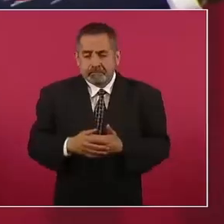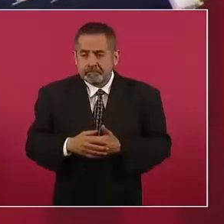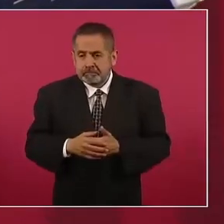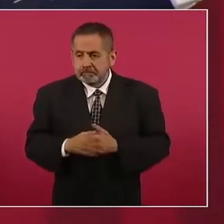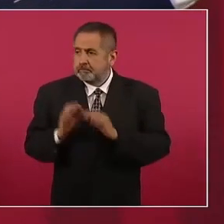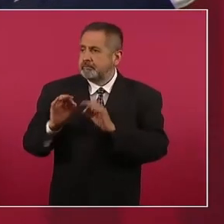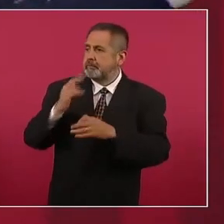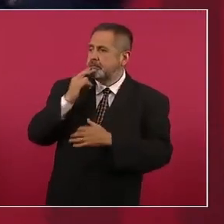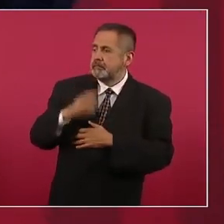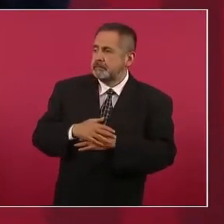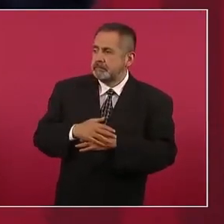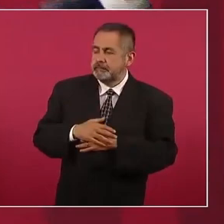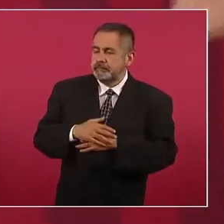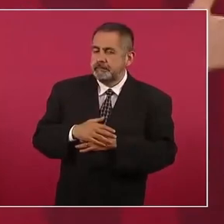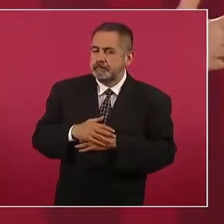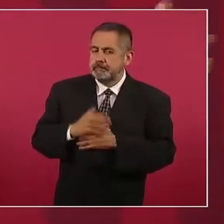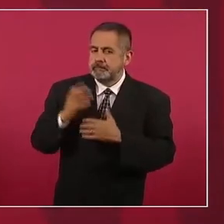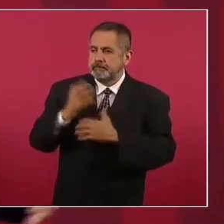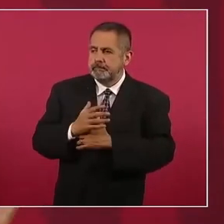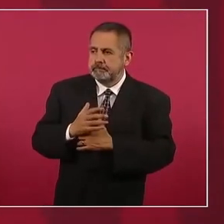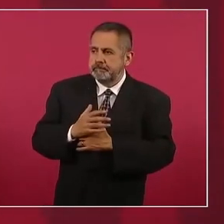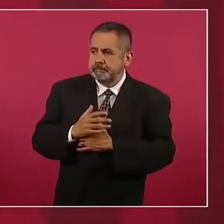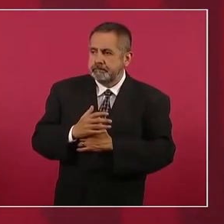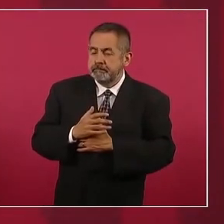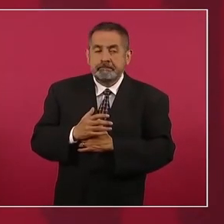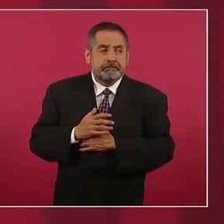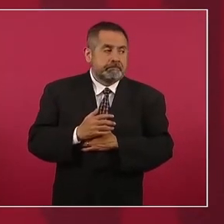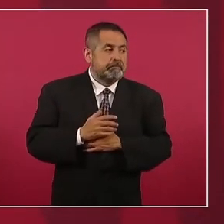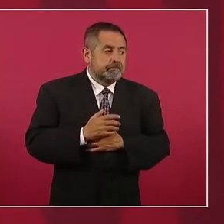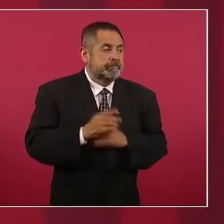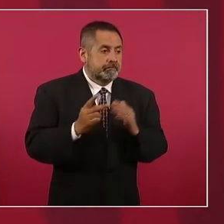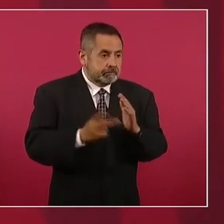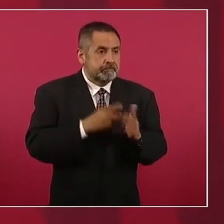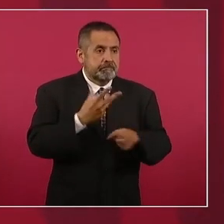pisos, nada más que de paga,